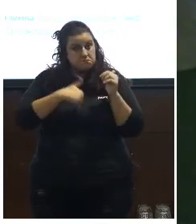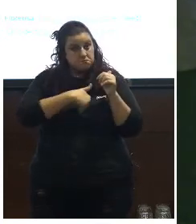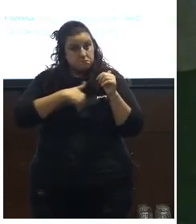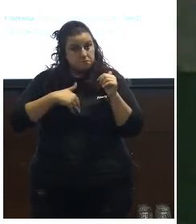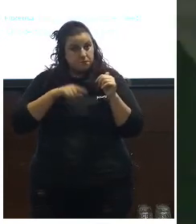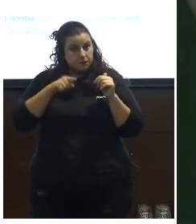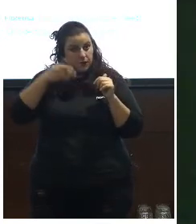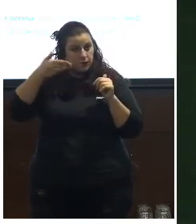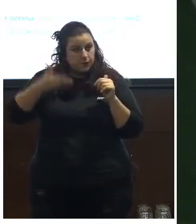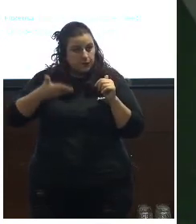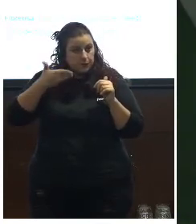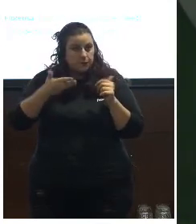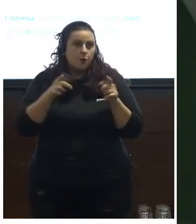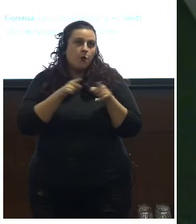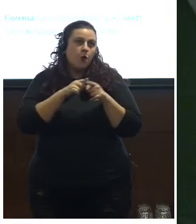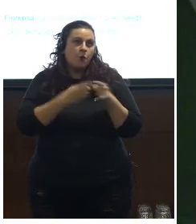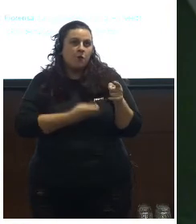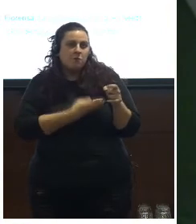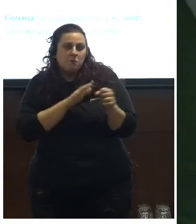inspirators, say yeah, and that